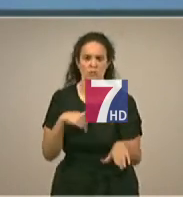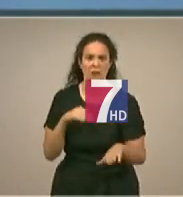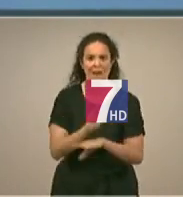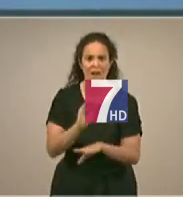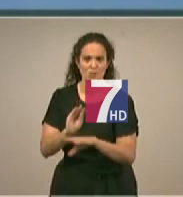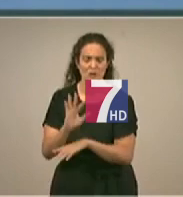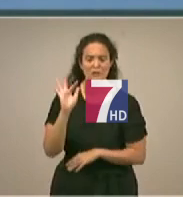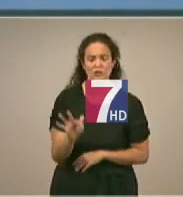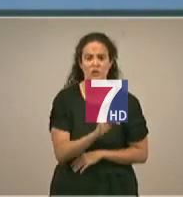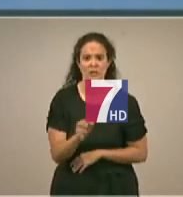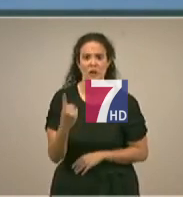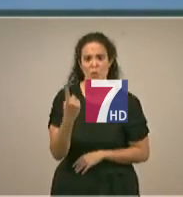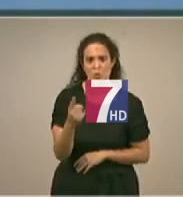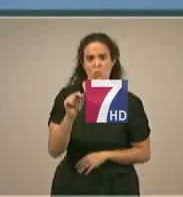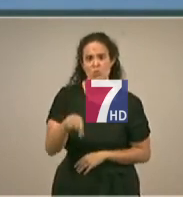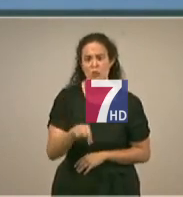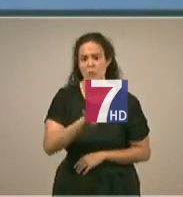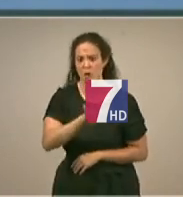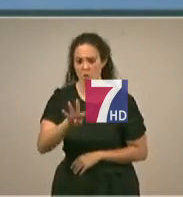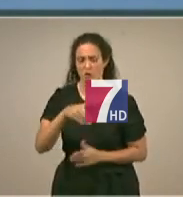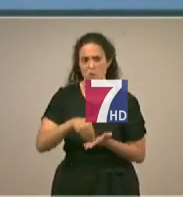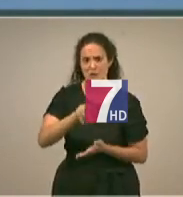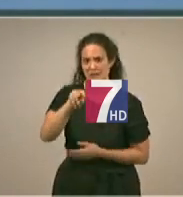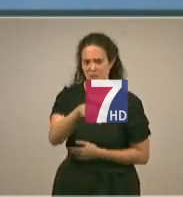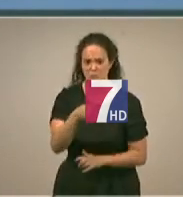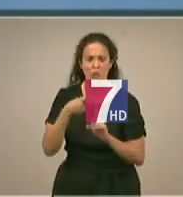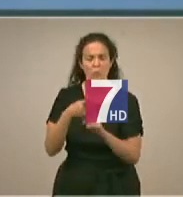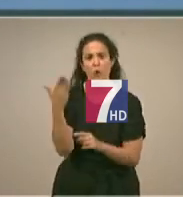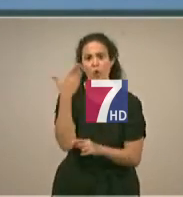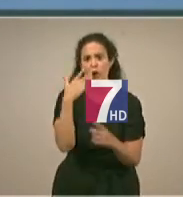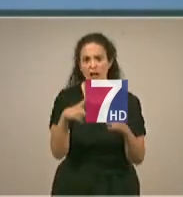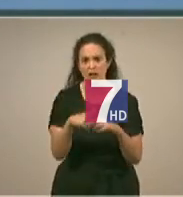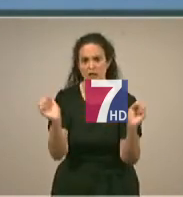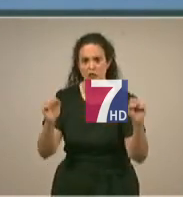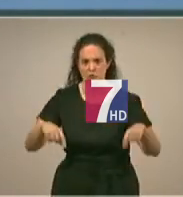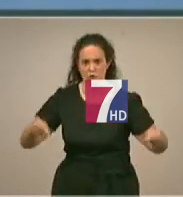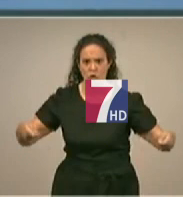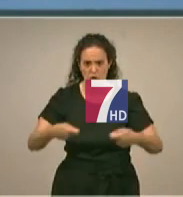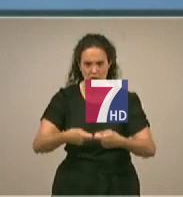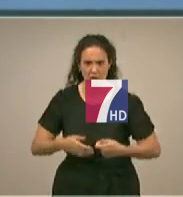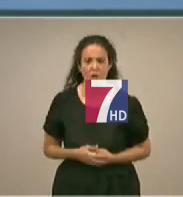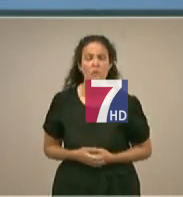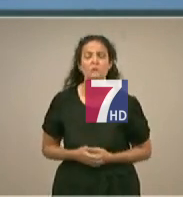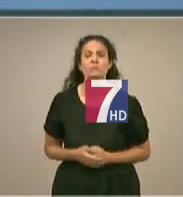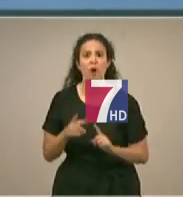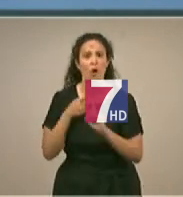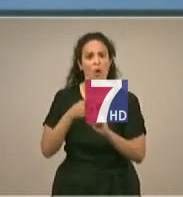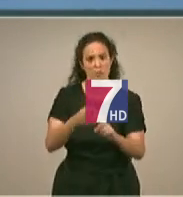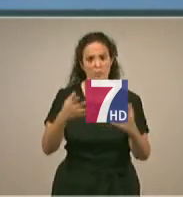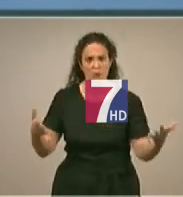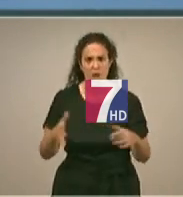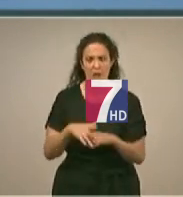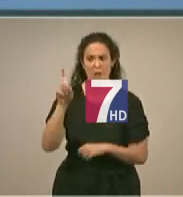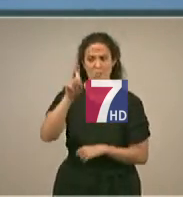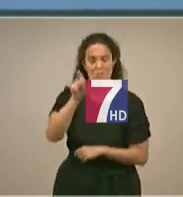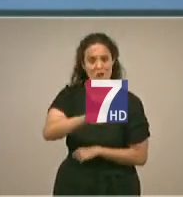por valor de 1,400000 para los centros concertados en este caso el objetivo es sustituir al